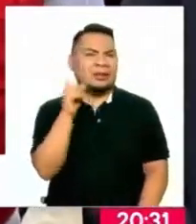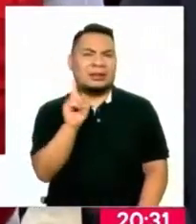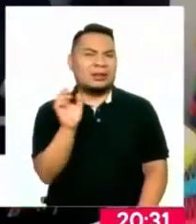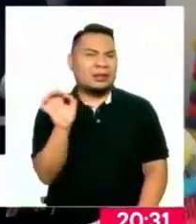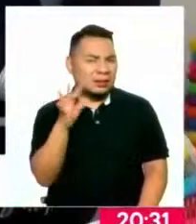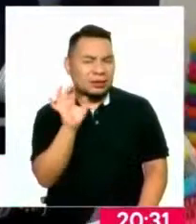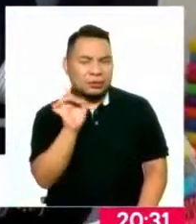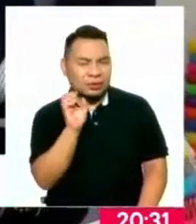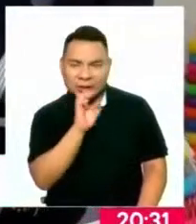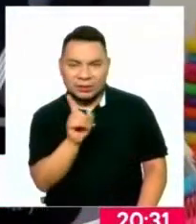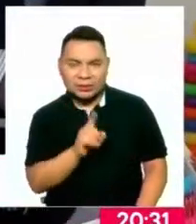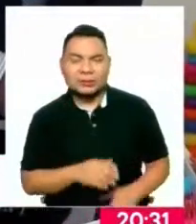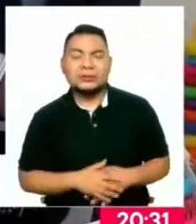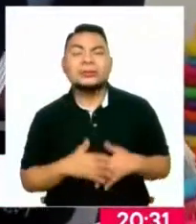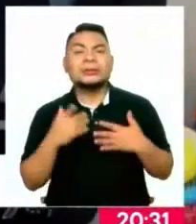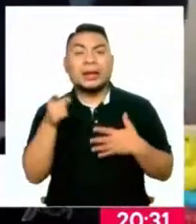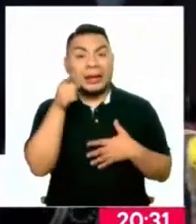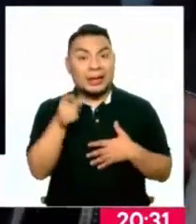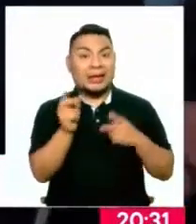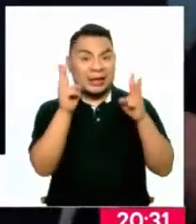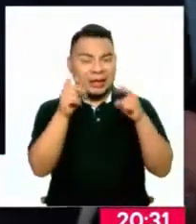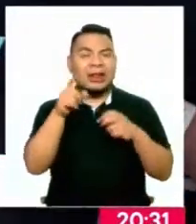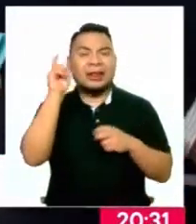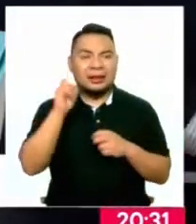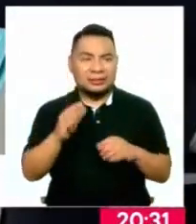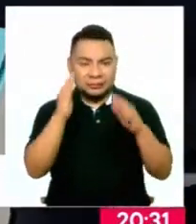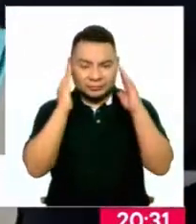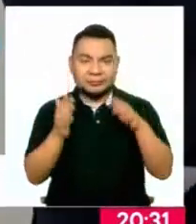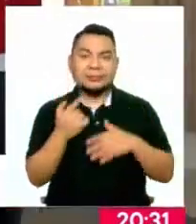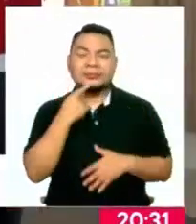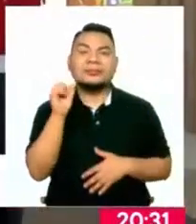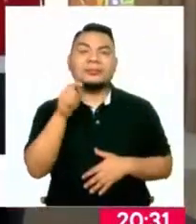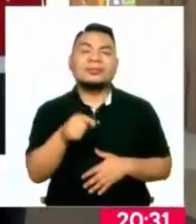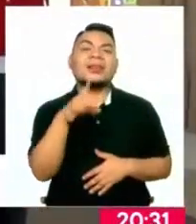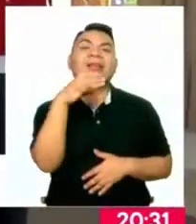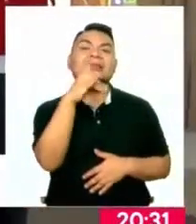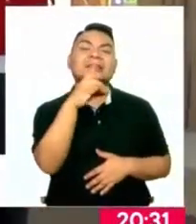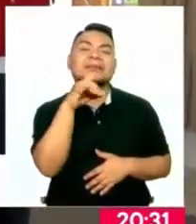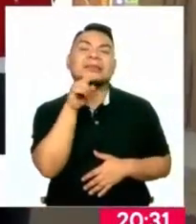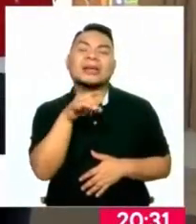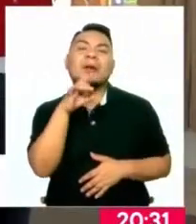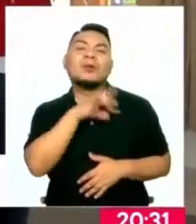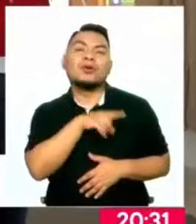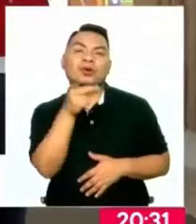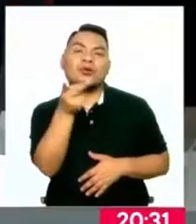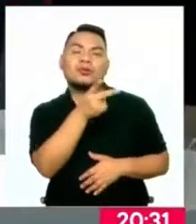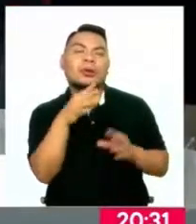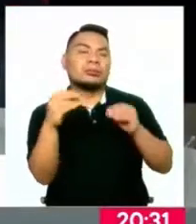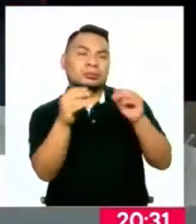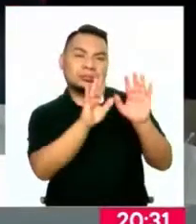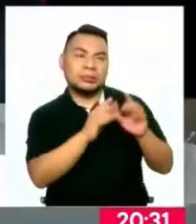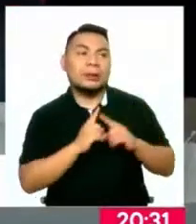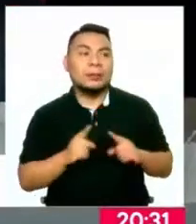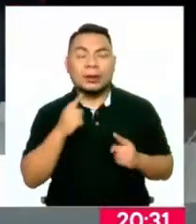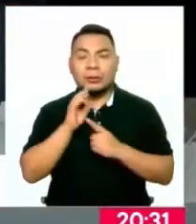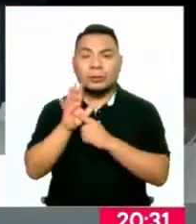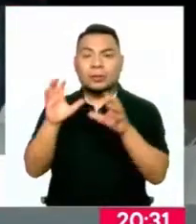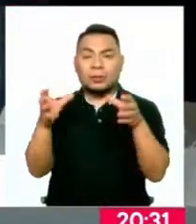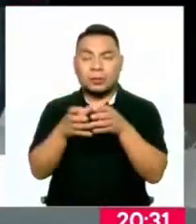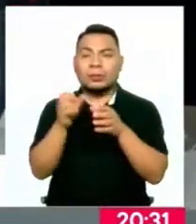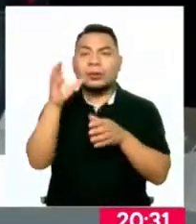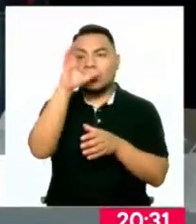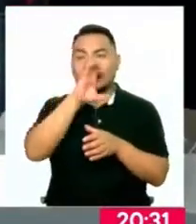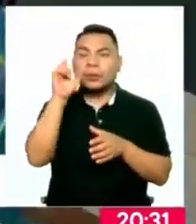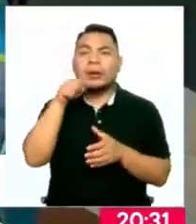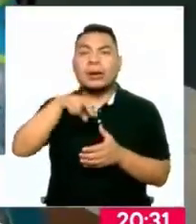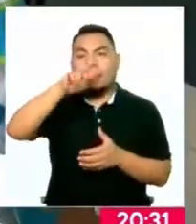de Bolivia. Precisó que este tema debe atenderse entre Chile y Bolivia. Boluarte ofreció estas declaraciones tras presentar a la Comisión de la Unión